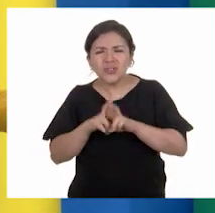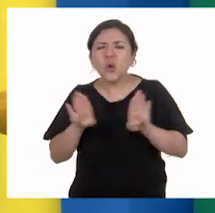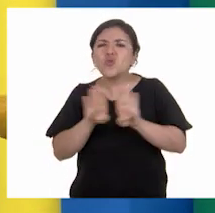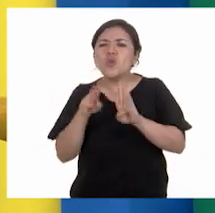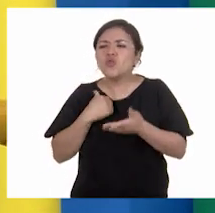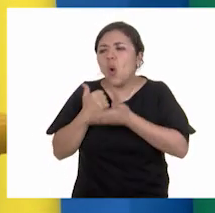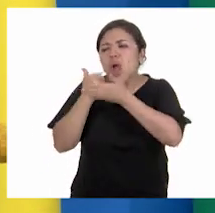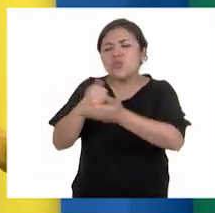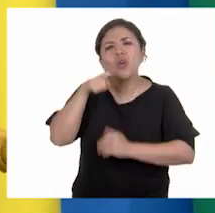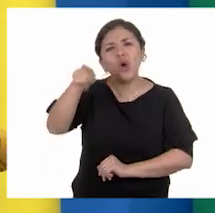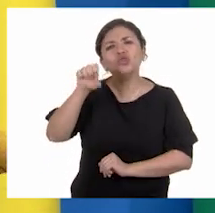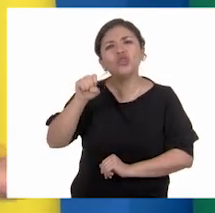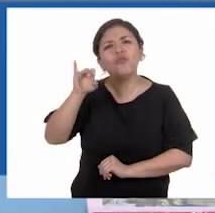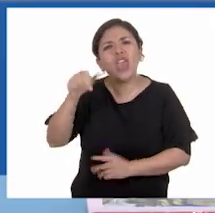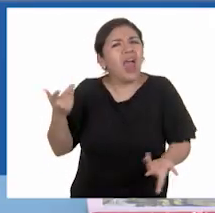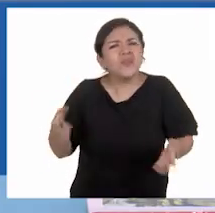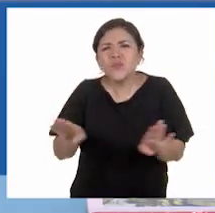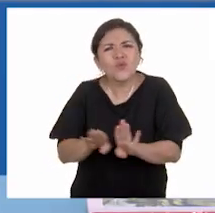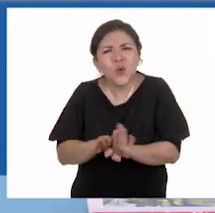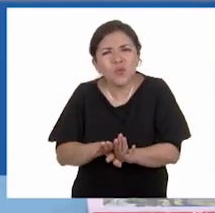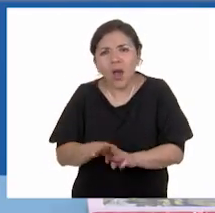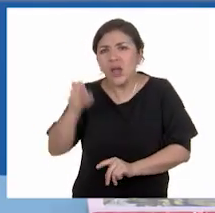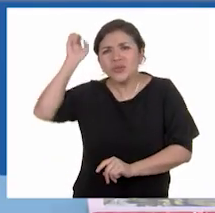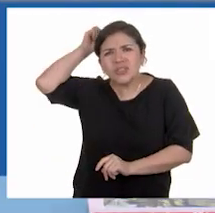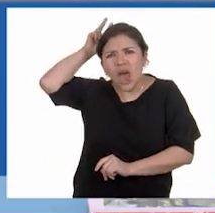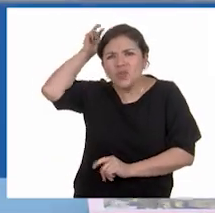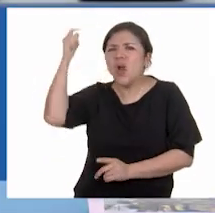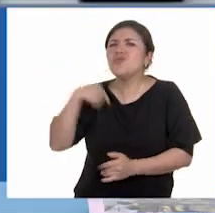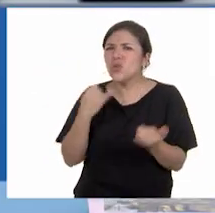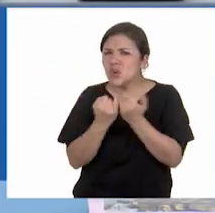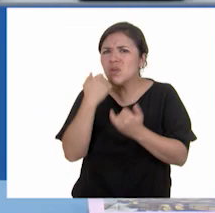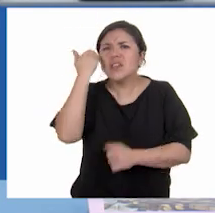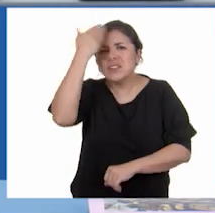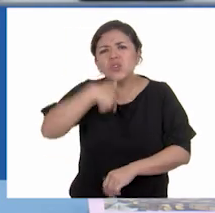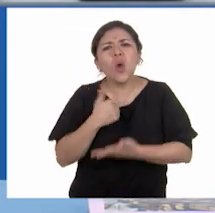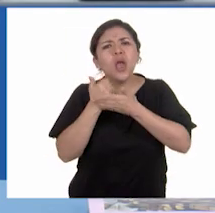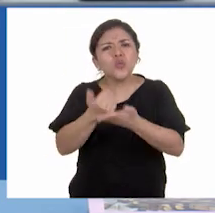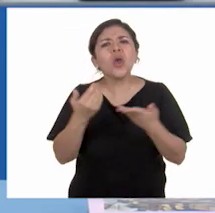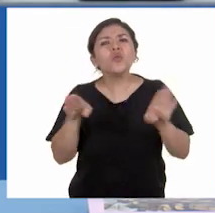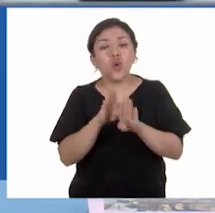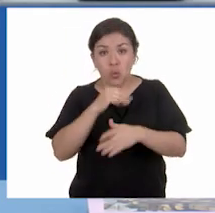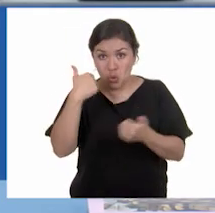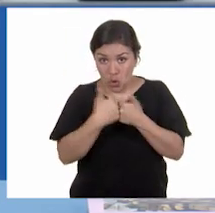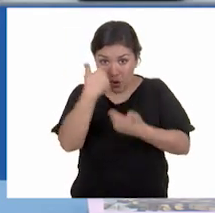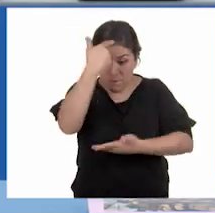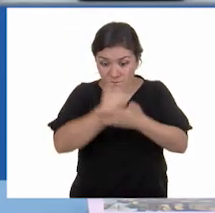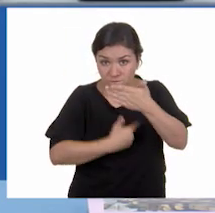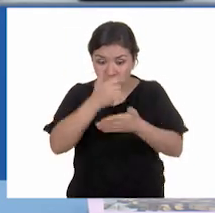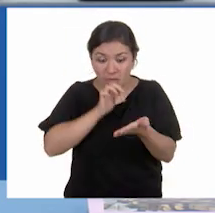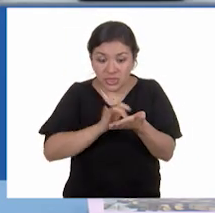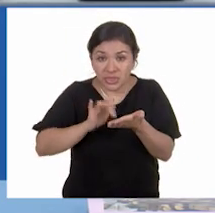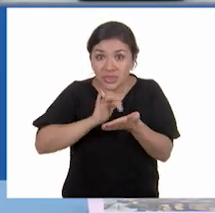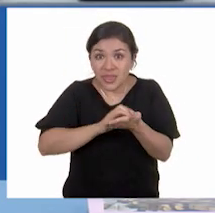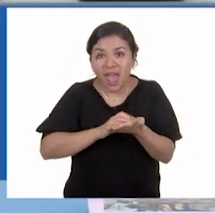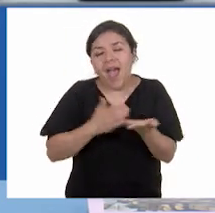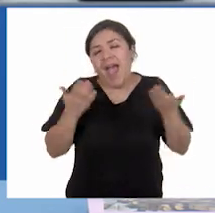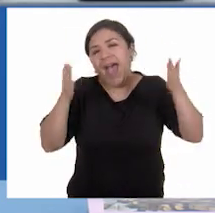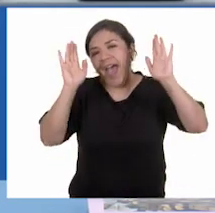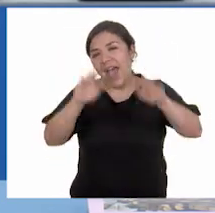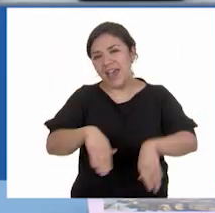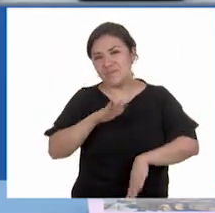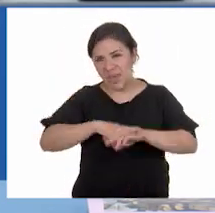podemos ayudar a Sofía? Sí, ¿cómo la ayudamos? Además, si se trata de hacer operaciones con la calculadora,